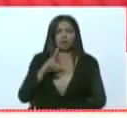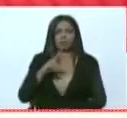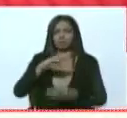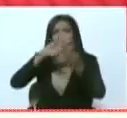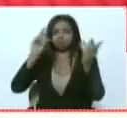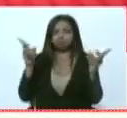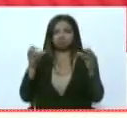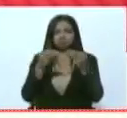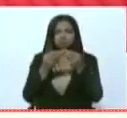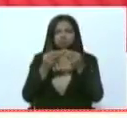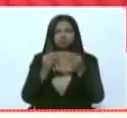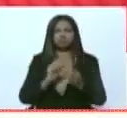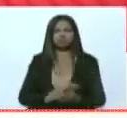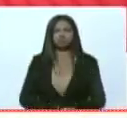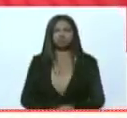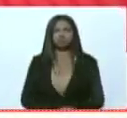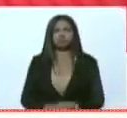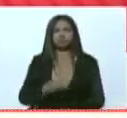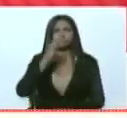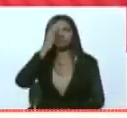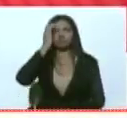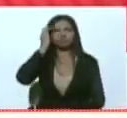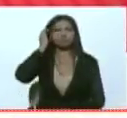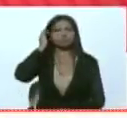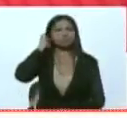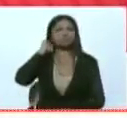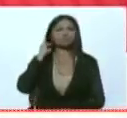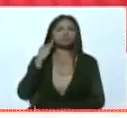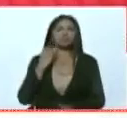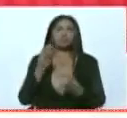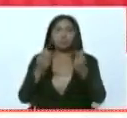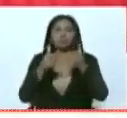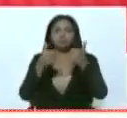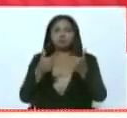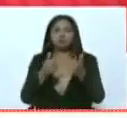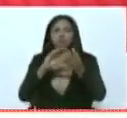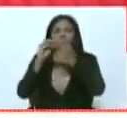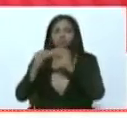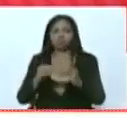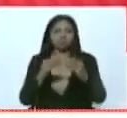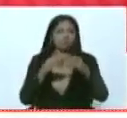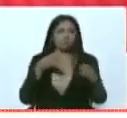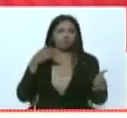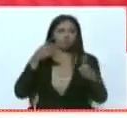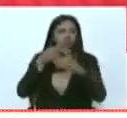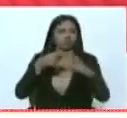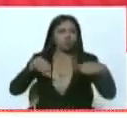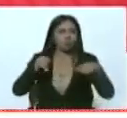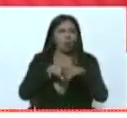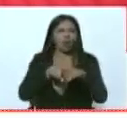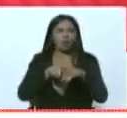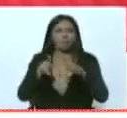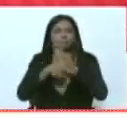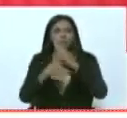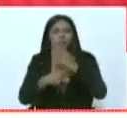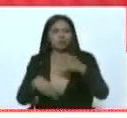resume muy bien en la composición de las direcciones parroquiales.